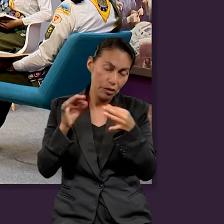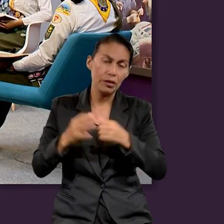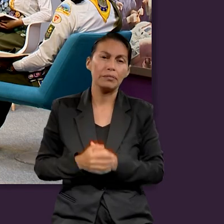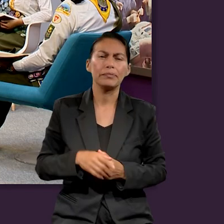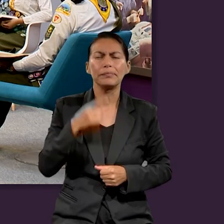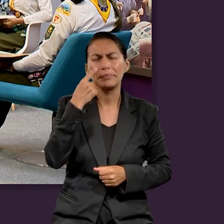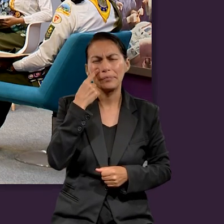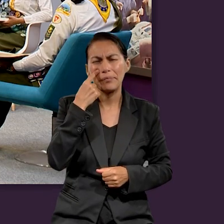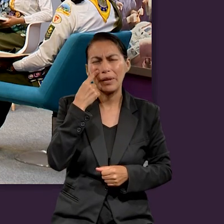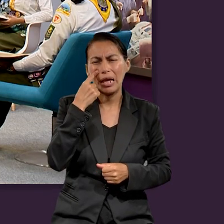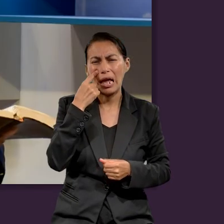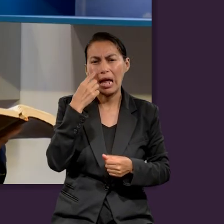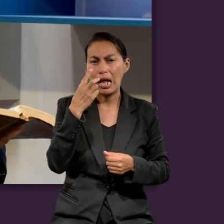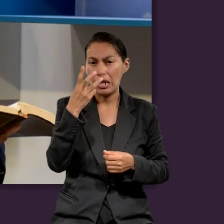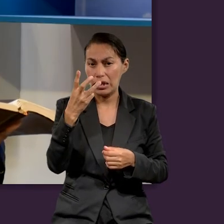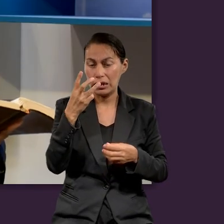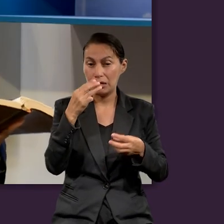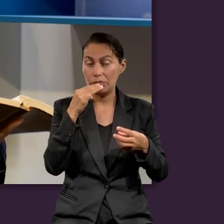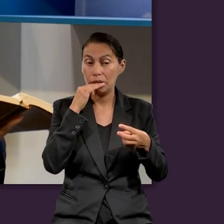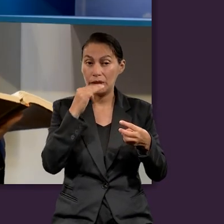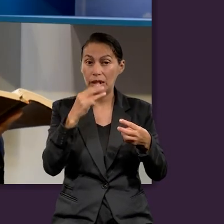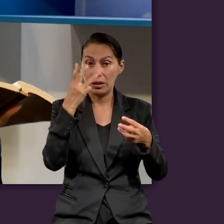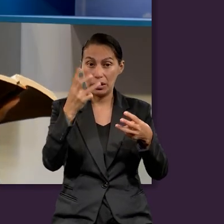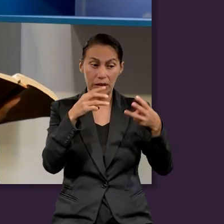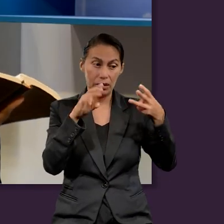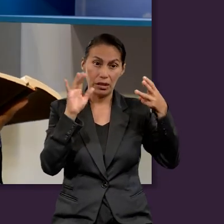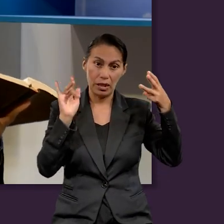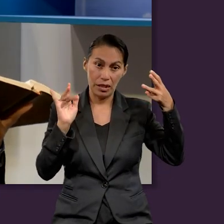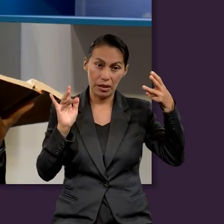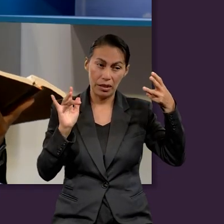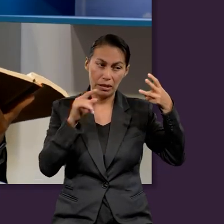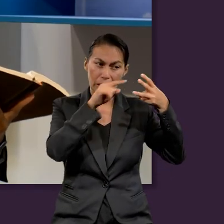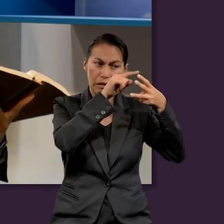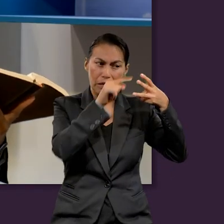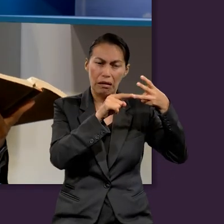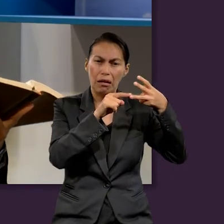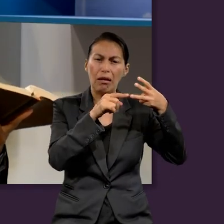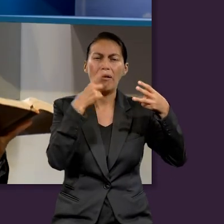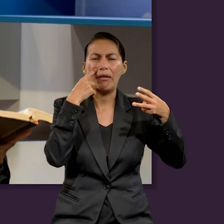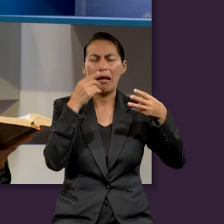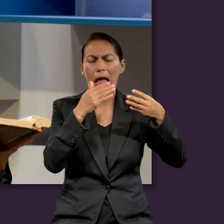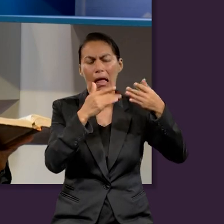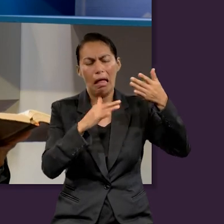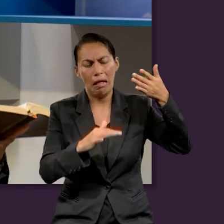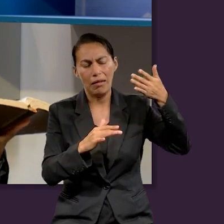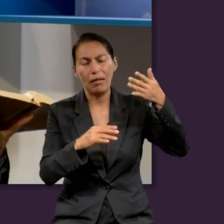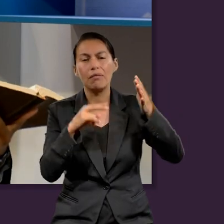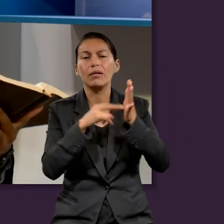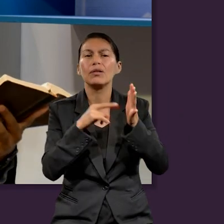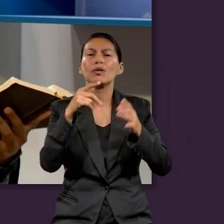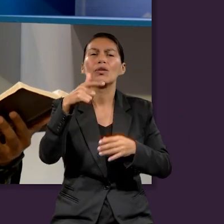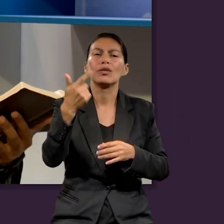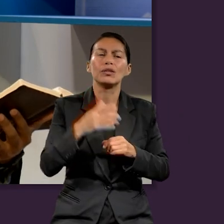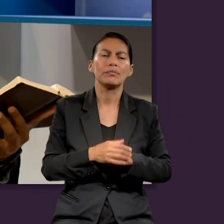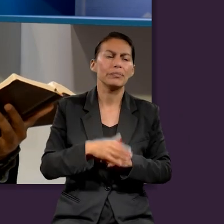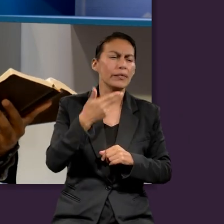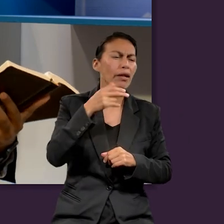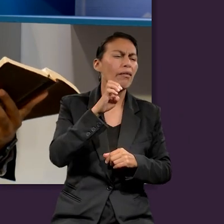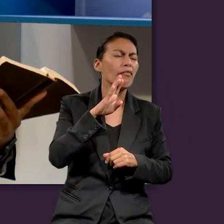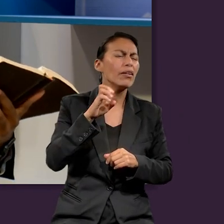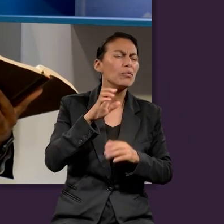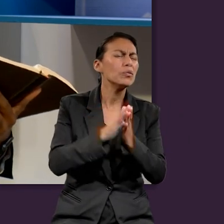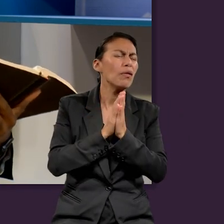mensaje de los tercer Ángeles si vamos un poco más en los textos vemos el verso 12 Ever te gustaría